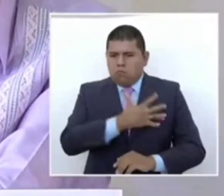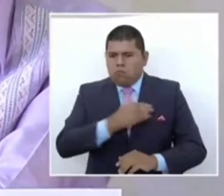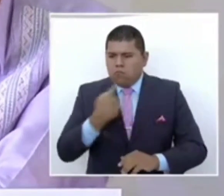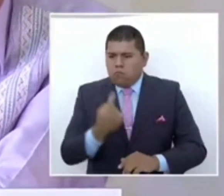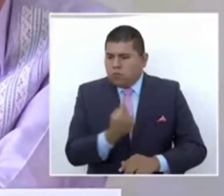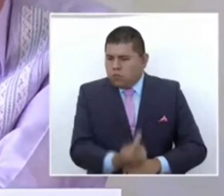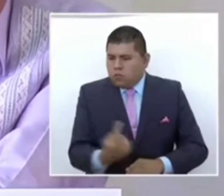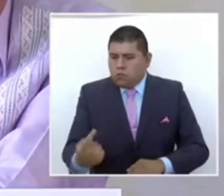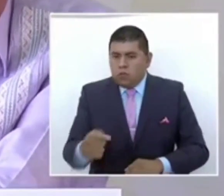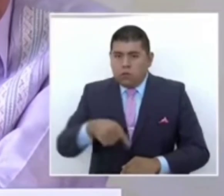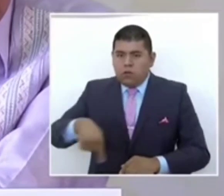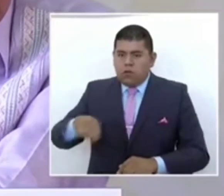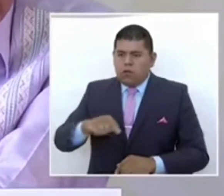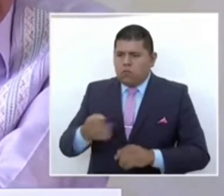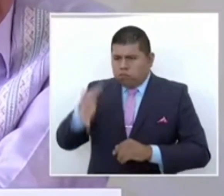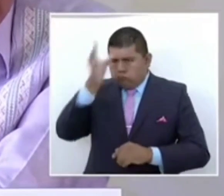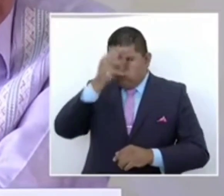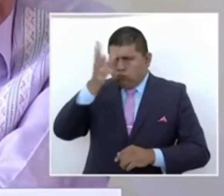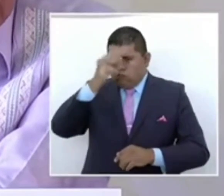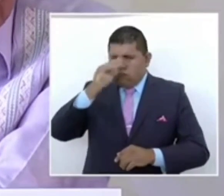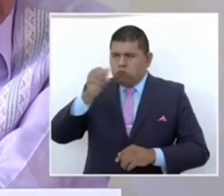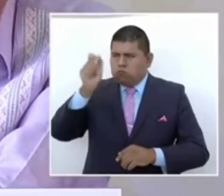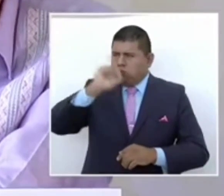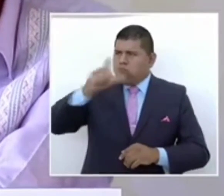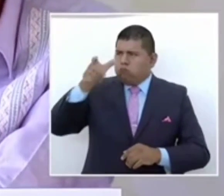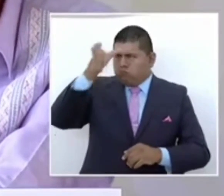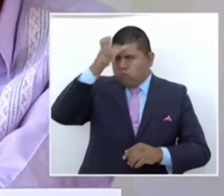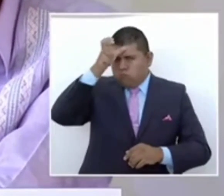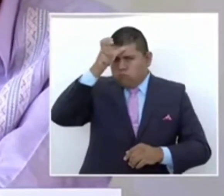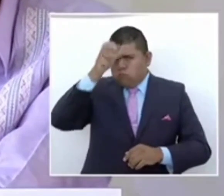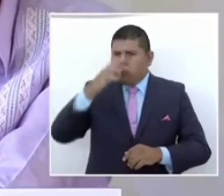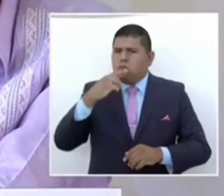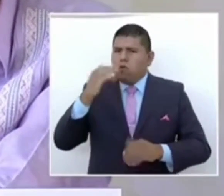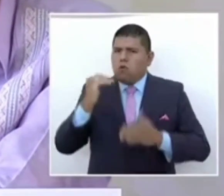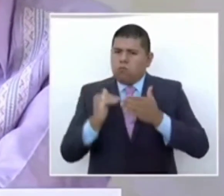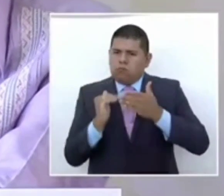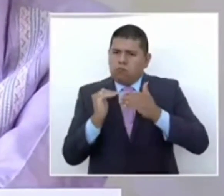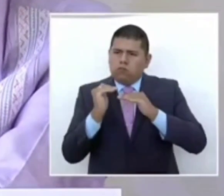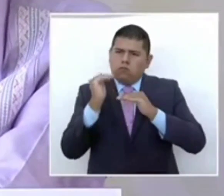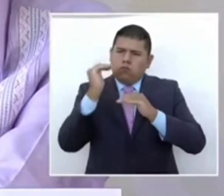puede con el estudio, con el trabajo, ascender en la escala social.